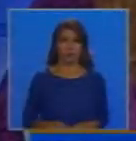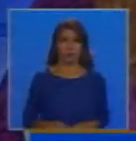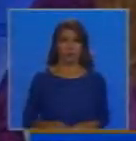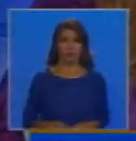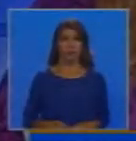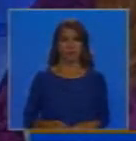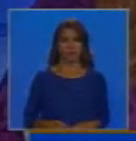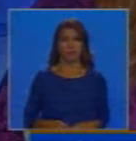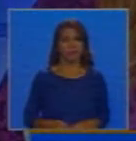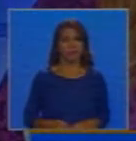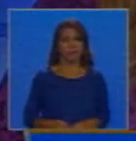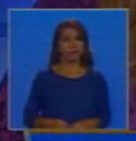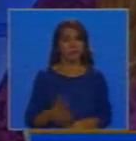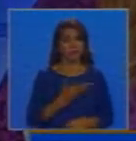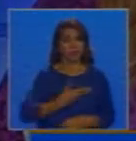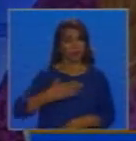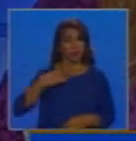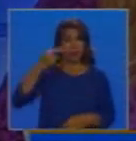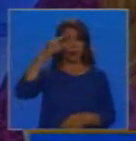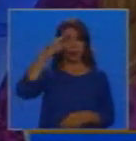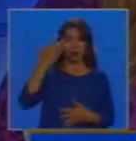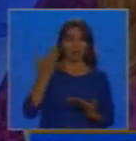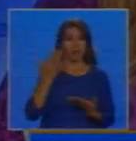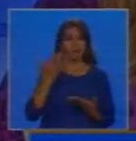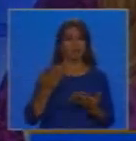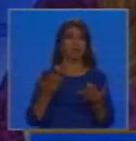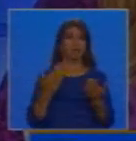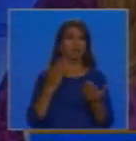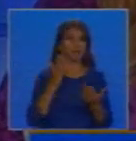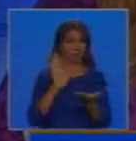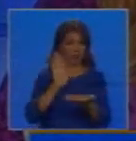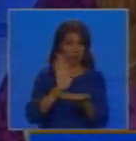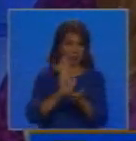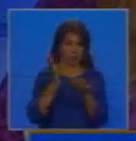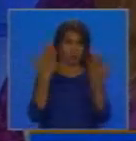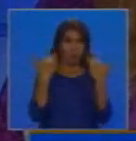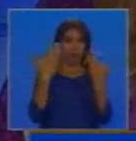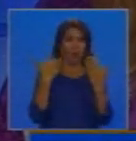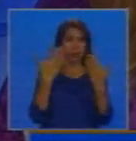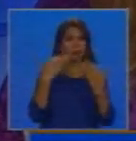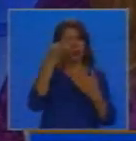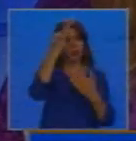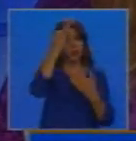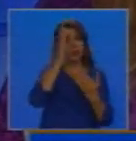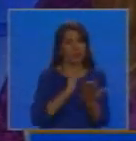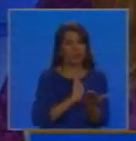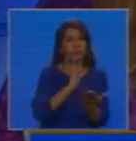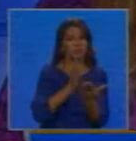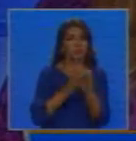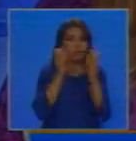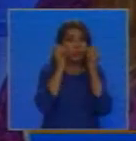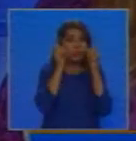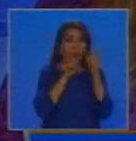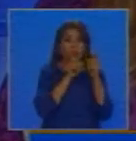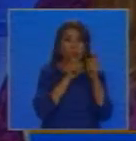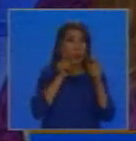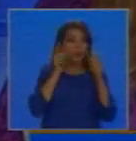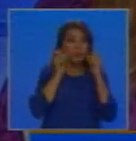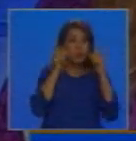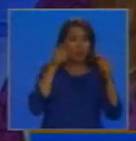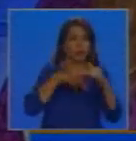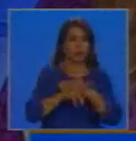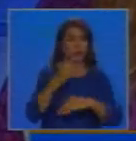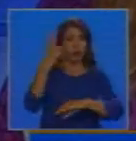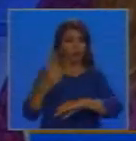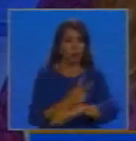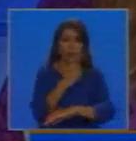Una visita sorpresa al Hospital Teodoro Maldonado Carbo del Seguro Social en Guayaquil realizó esta mañana el presidente Rafael Correa. Durante